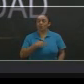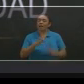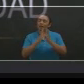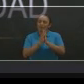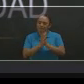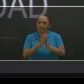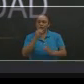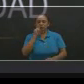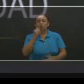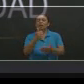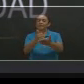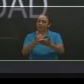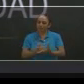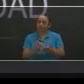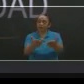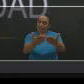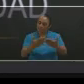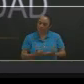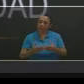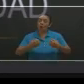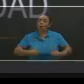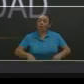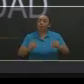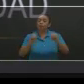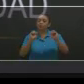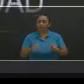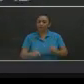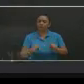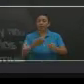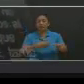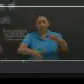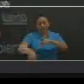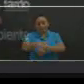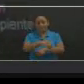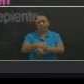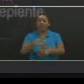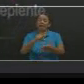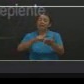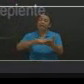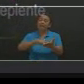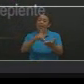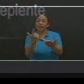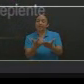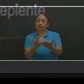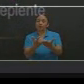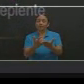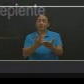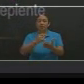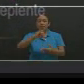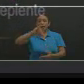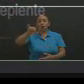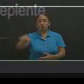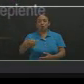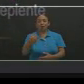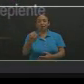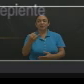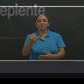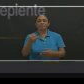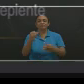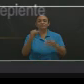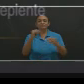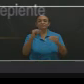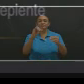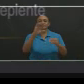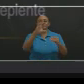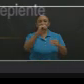vaya ayudando y que me dé oportunidad de poder cambiar. En el libro de Joel, capítulo número 2 y verso